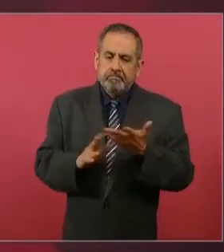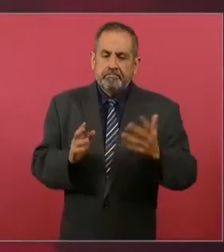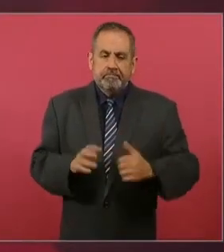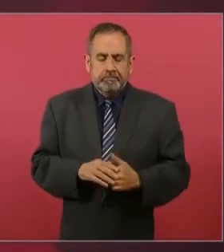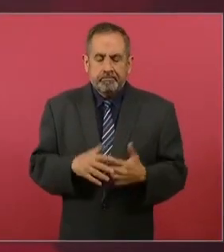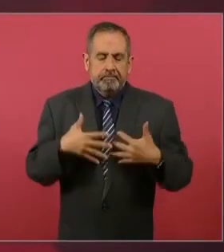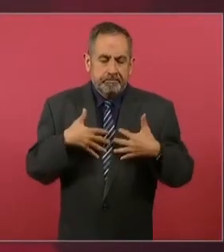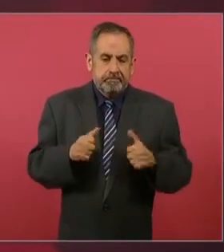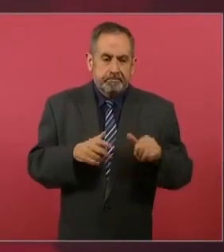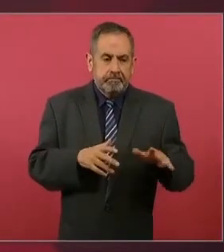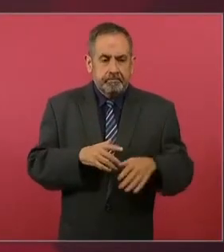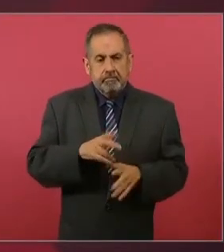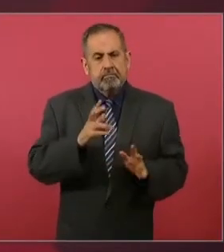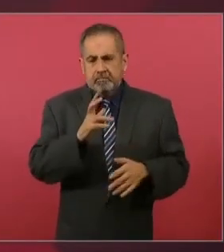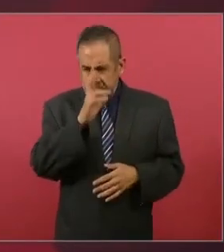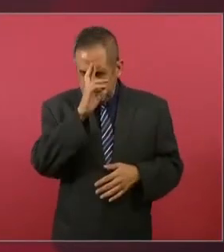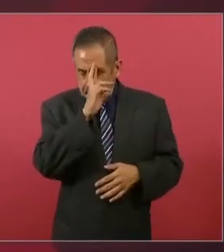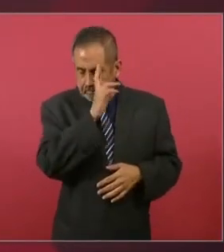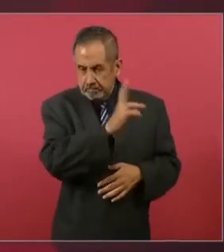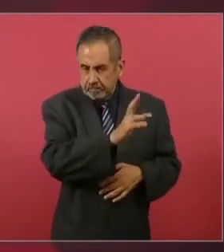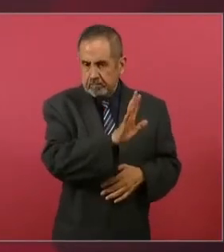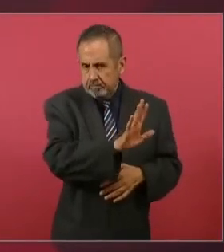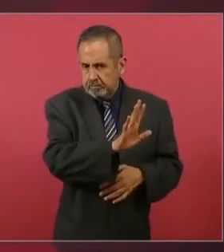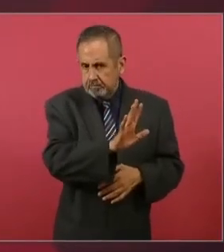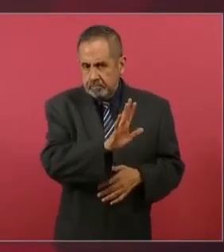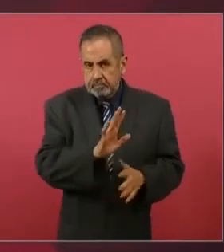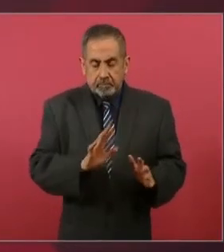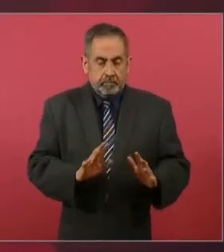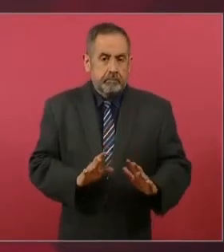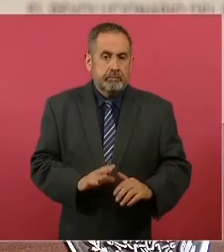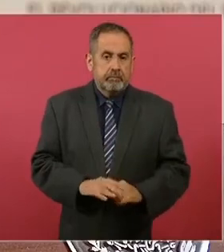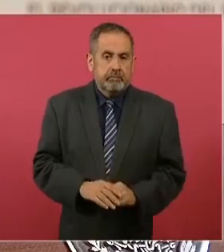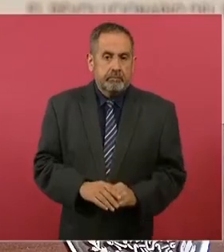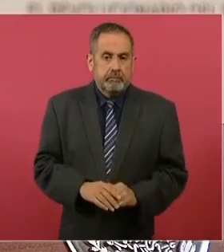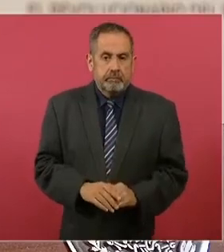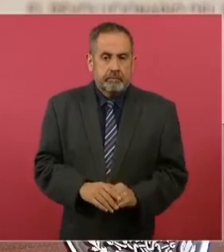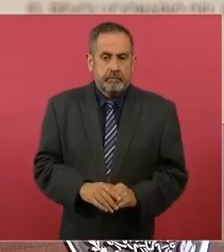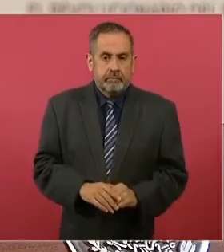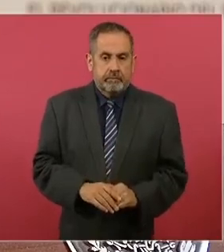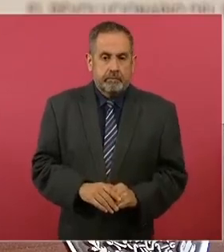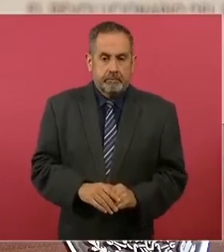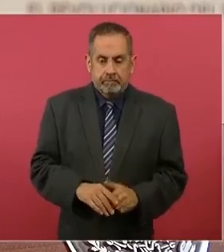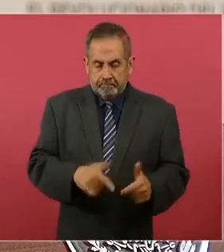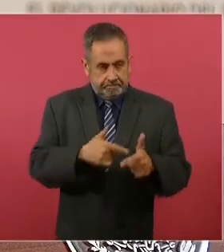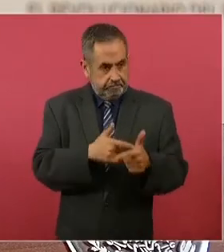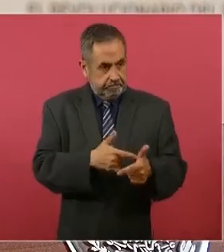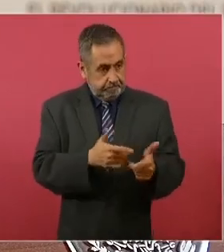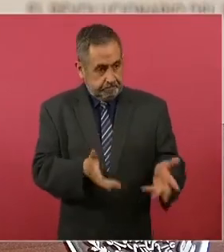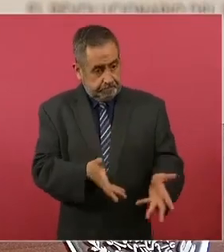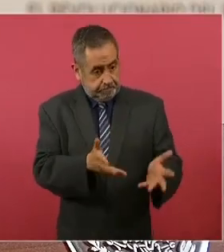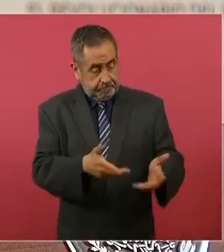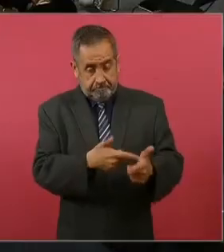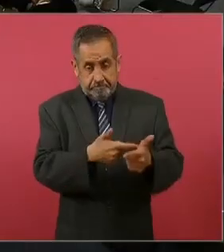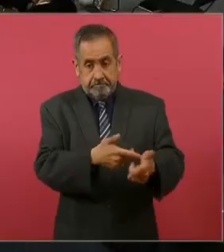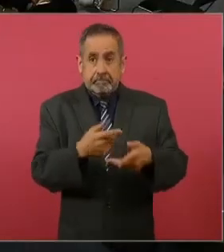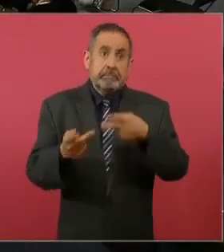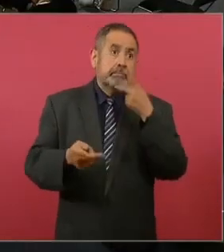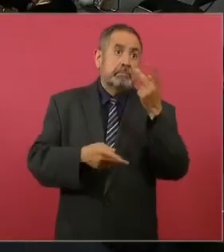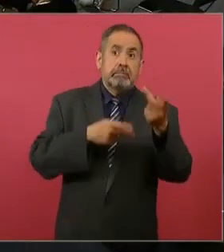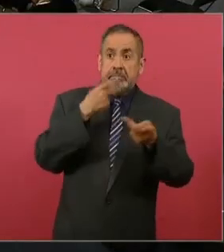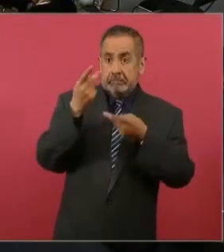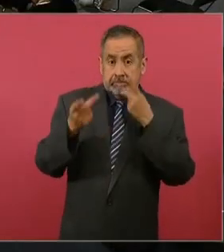Hay que entenderlos y respetarlos. Es decir, que sigan